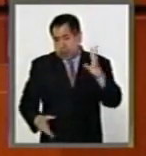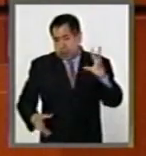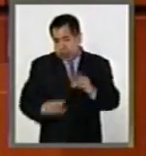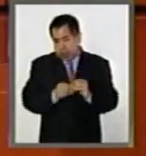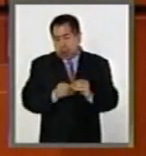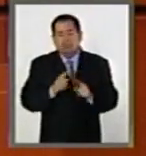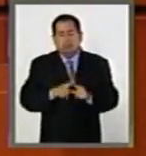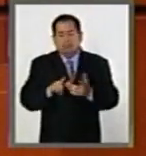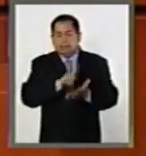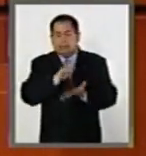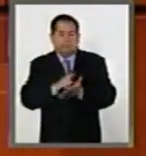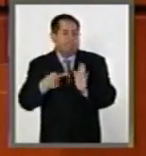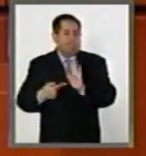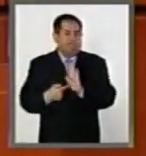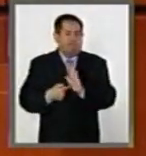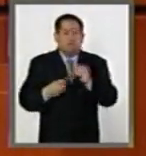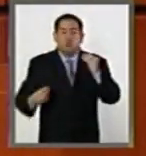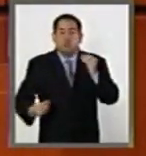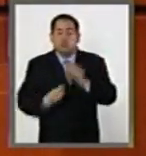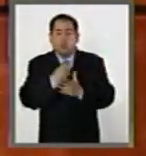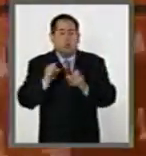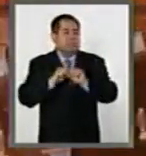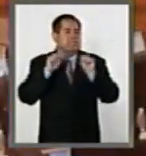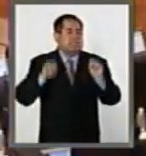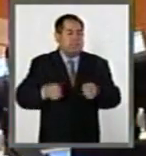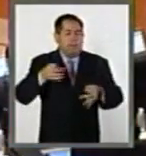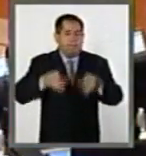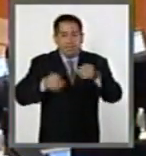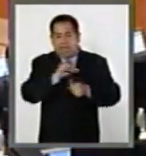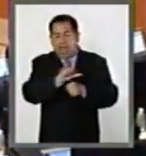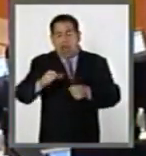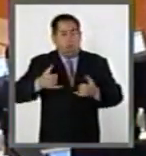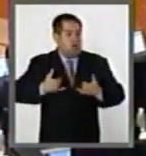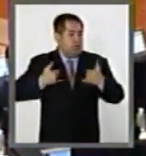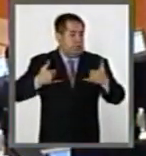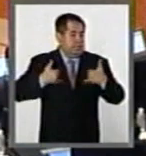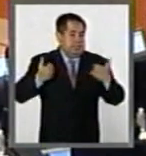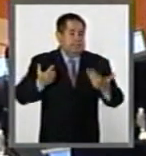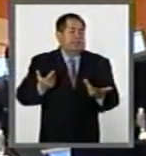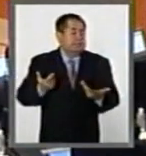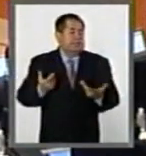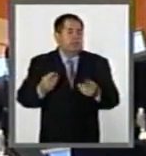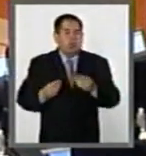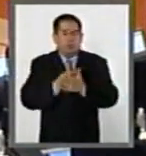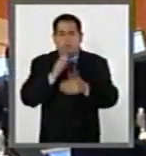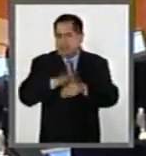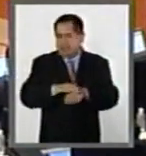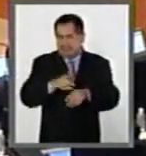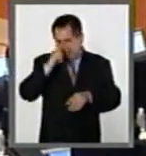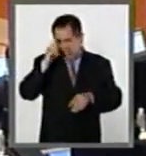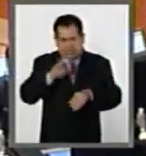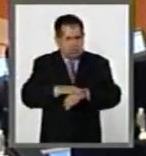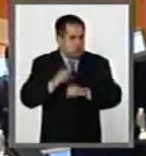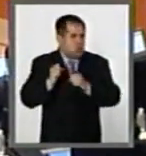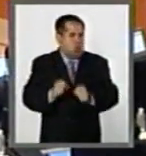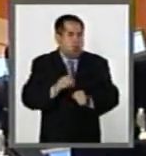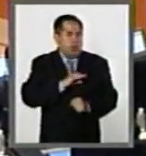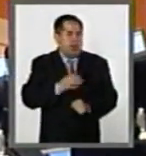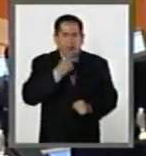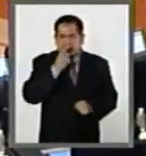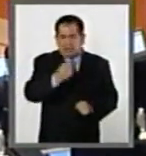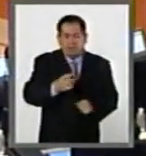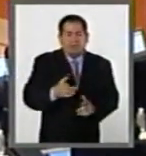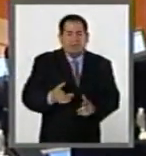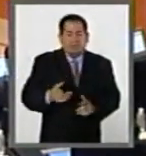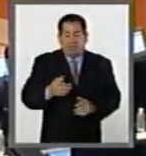principios rectores de este nuevo sistema de justicia penal para adolescentes nos permite asegurar que, y